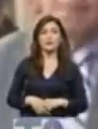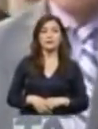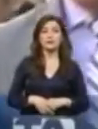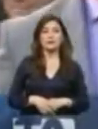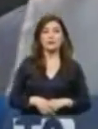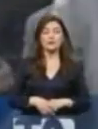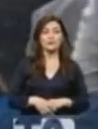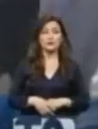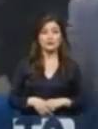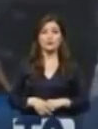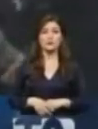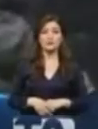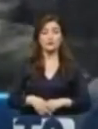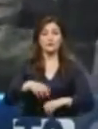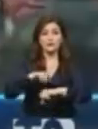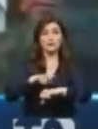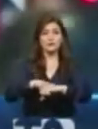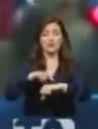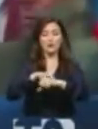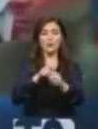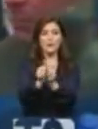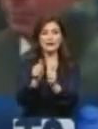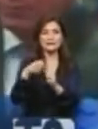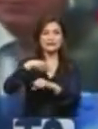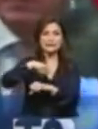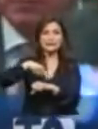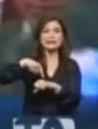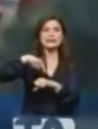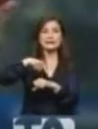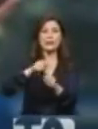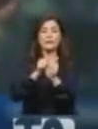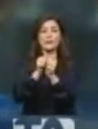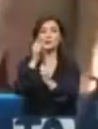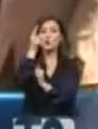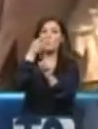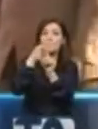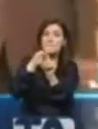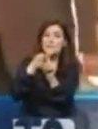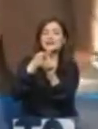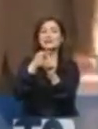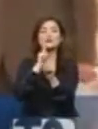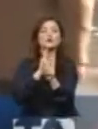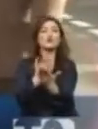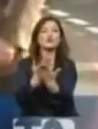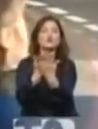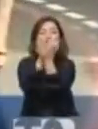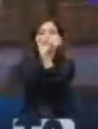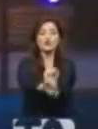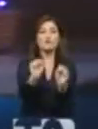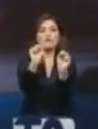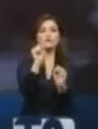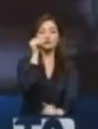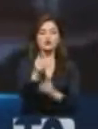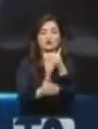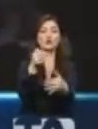Una vez vinculado formalmente, el tiempo corre para el expresidente Correa, que tiene poco menos de un mes para presentar pruebas de descargo dentro de la